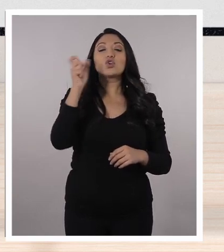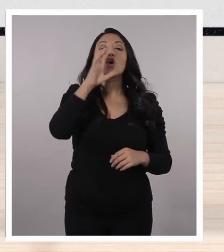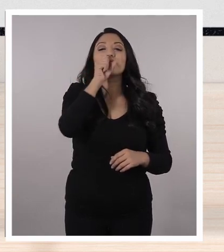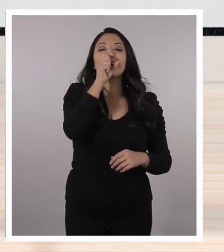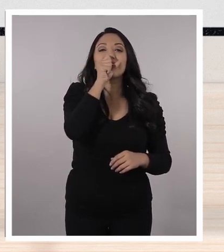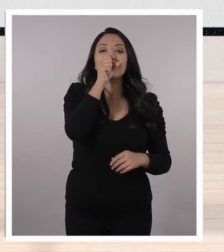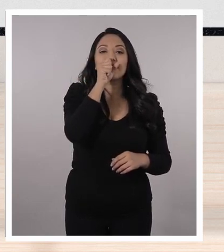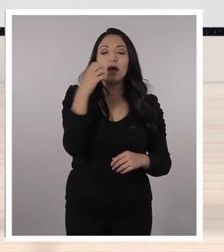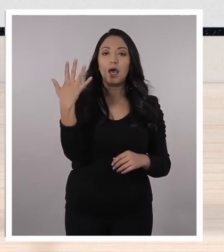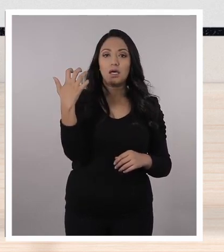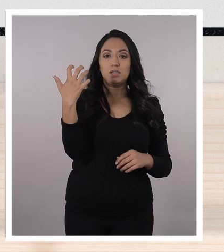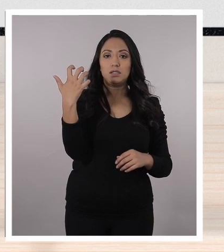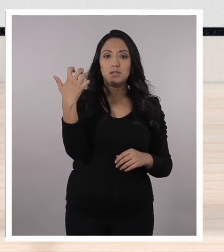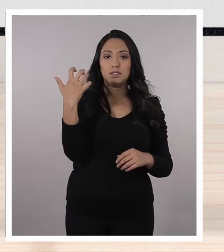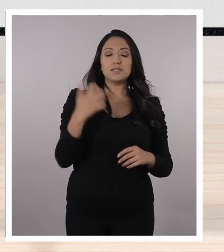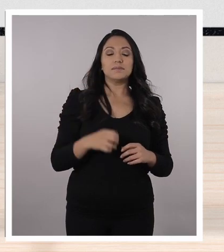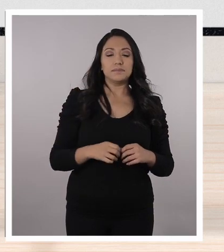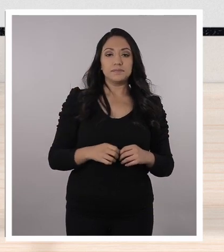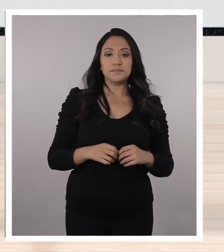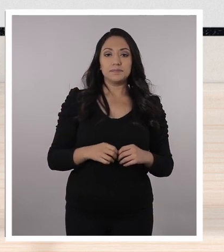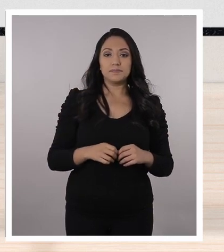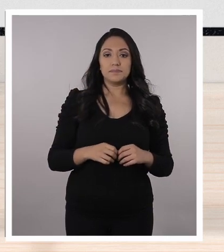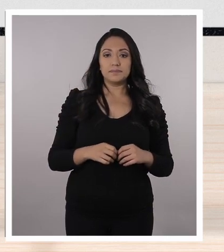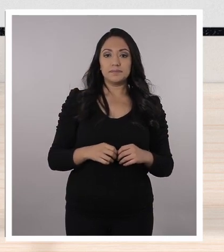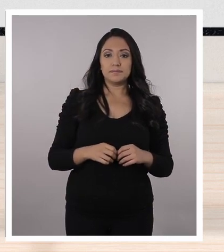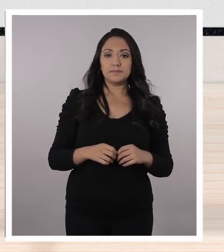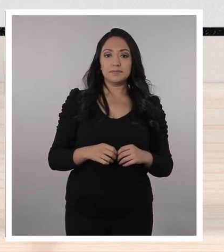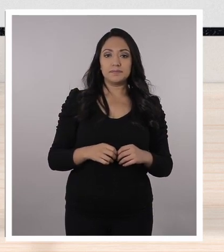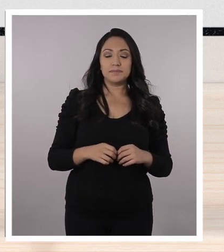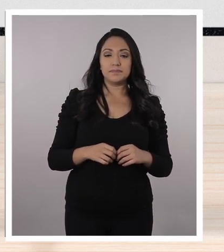Luego naranja, que son 15.